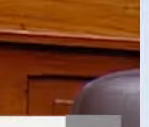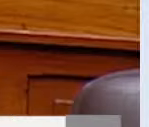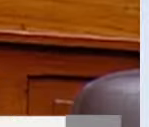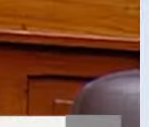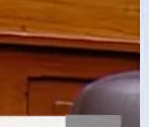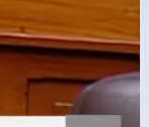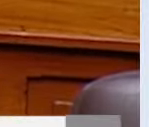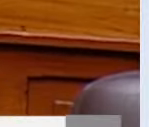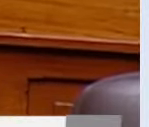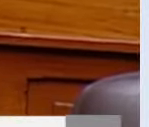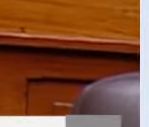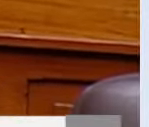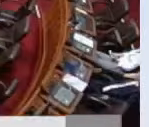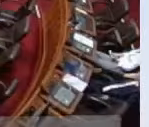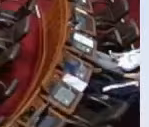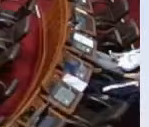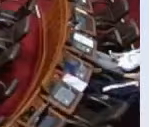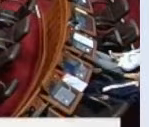que...